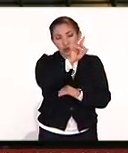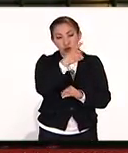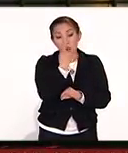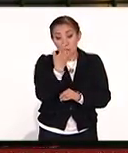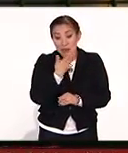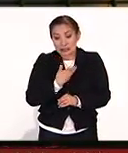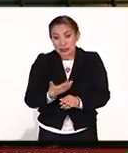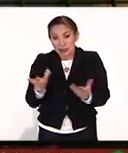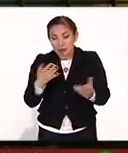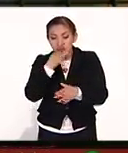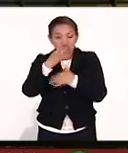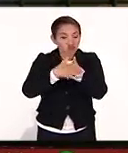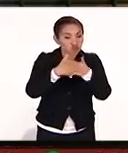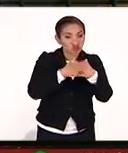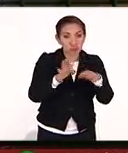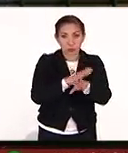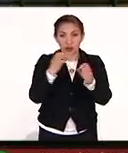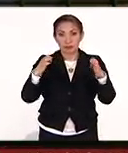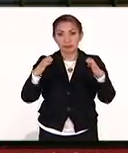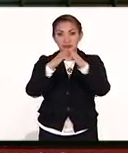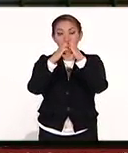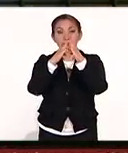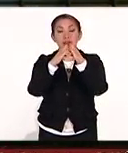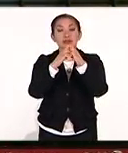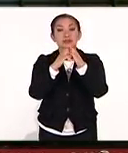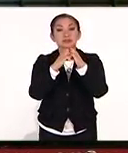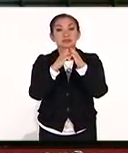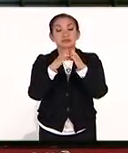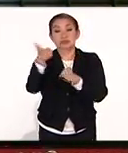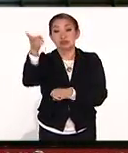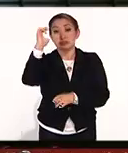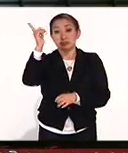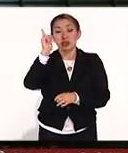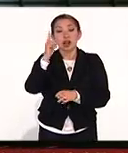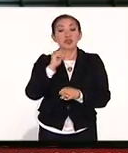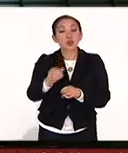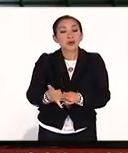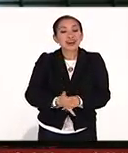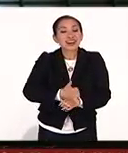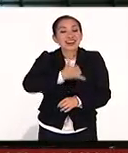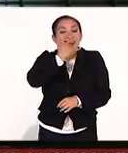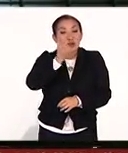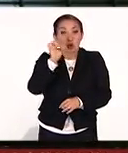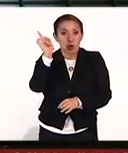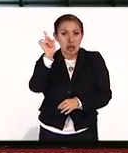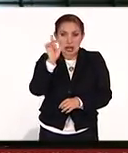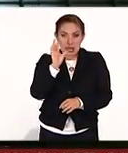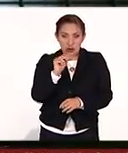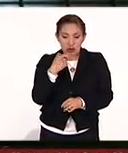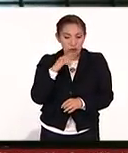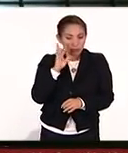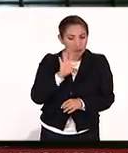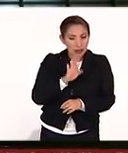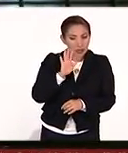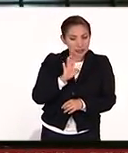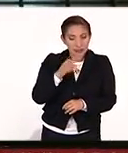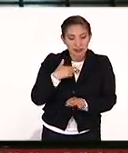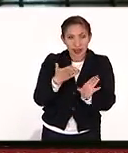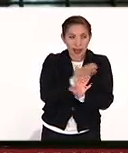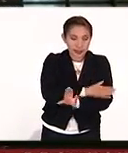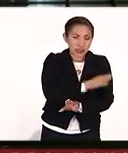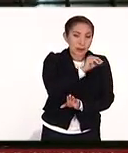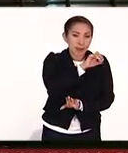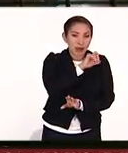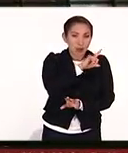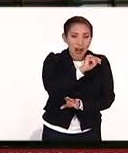hacer un presidente en situaciones de emergencia, ojalá y no cometa el error, me parece que van en ese camino, y ya lo hizo Manuel Valls,